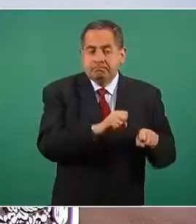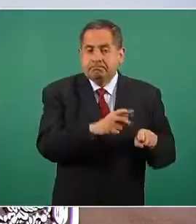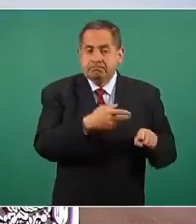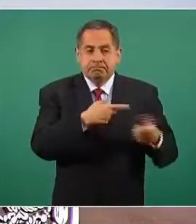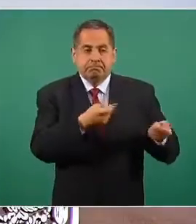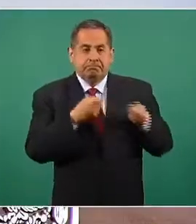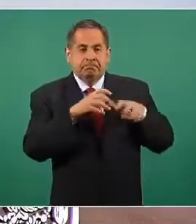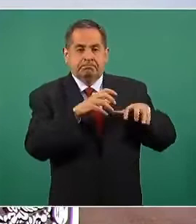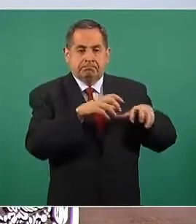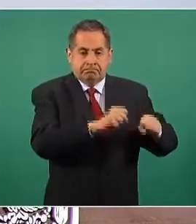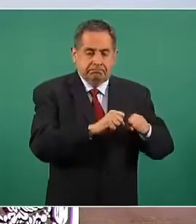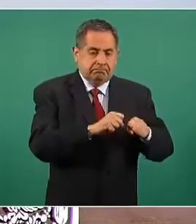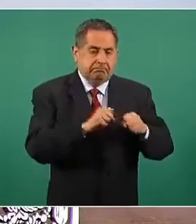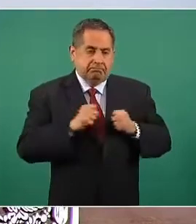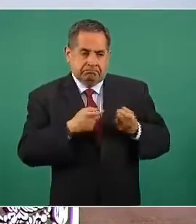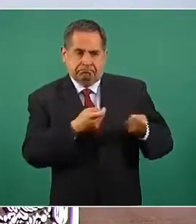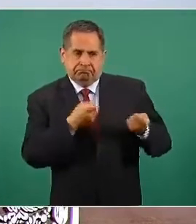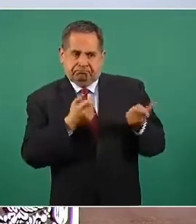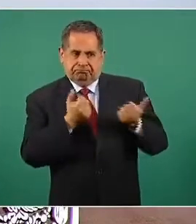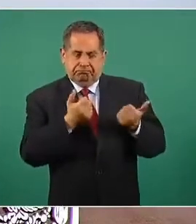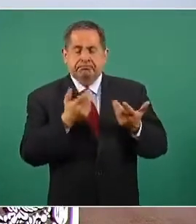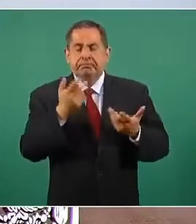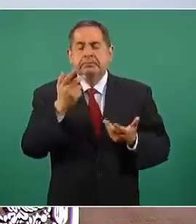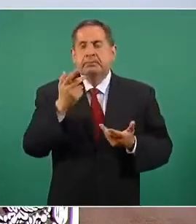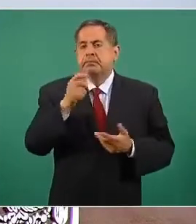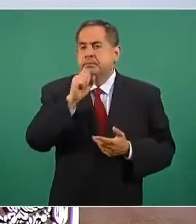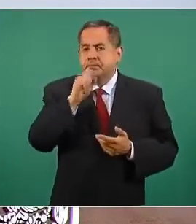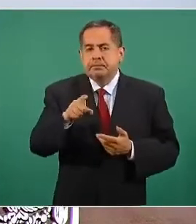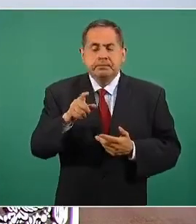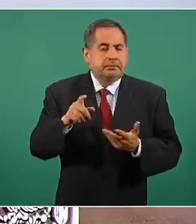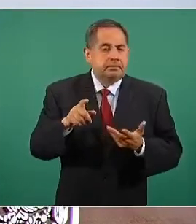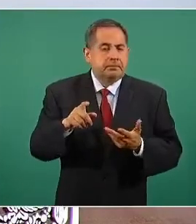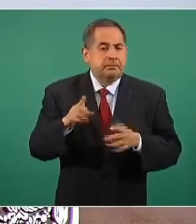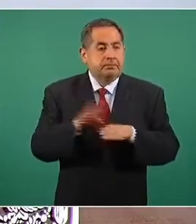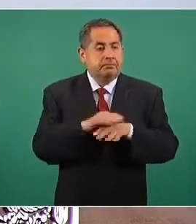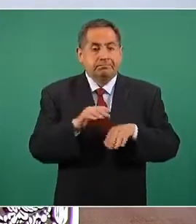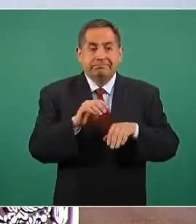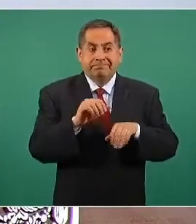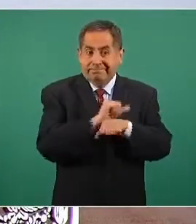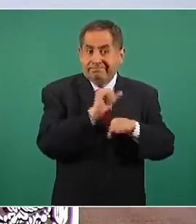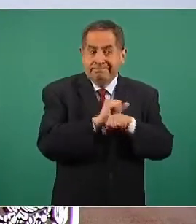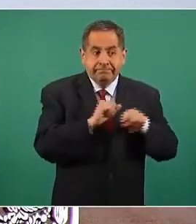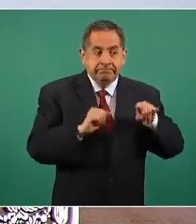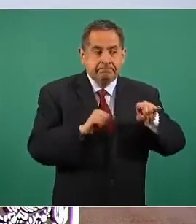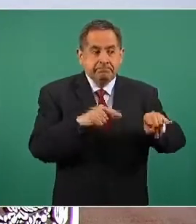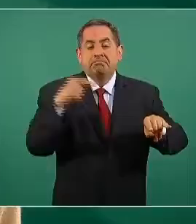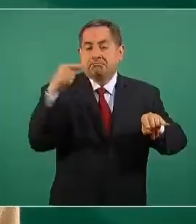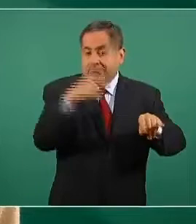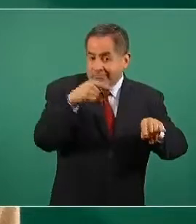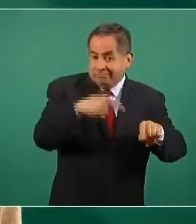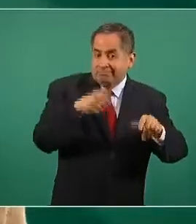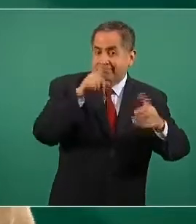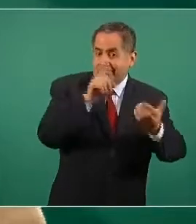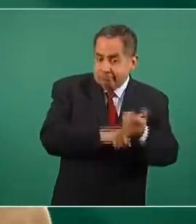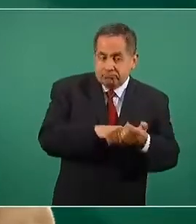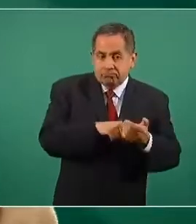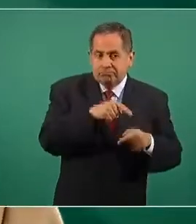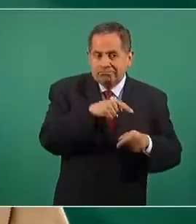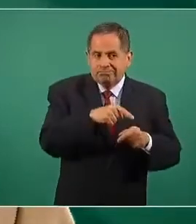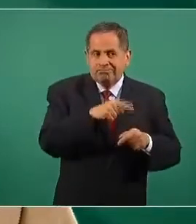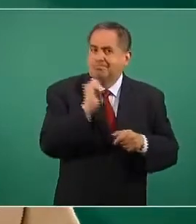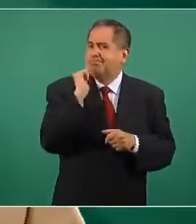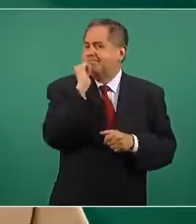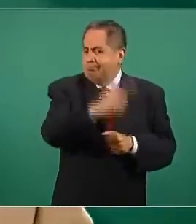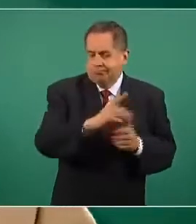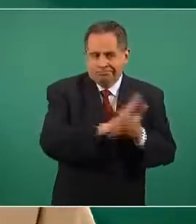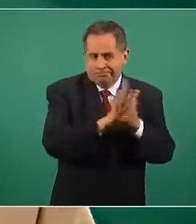o como tú dices, retenida, y que fue la camioneta en donde cuando menos estuvo involucrada en los hechos, pero todo